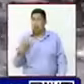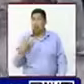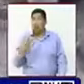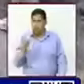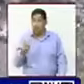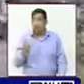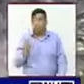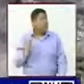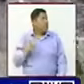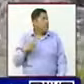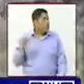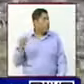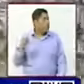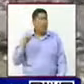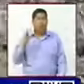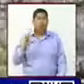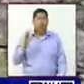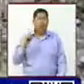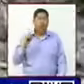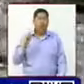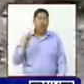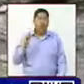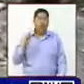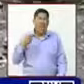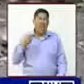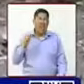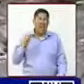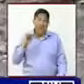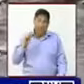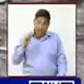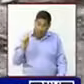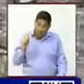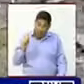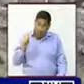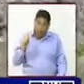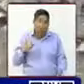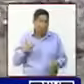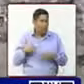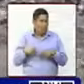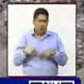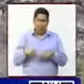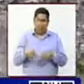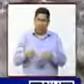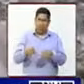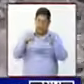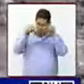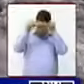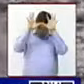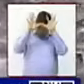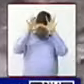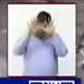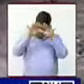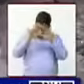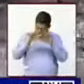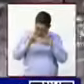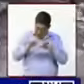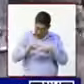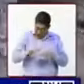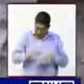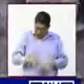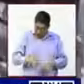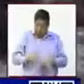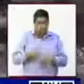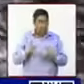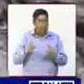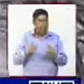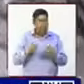que bueno, el municipio de Cotagaita, algunos sectores sigue visitando estas lluvias intensas, causando estas riadas, pero ya